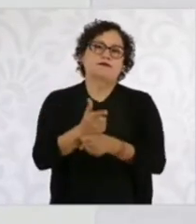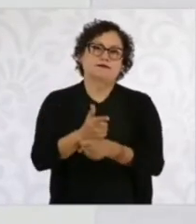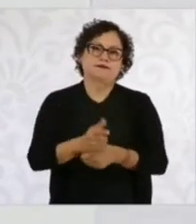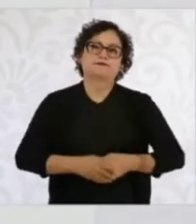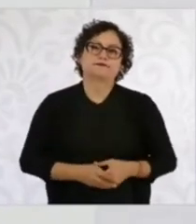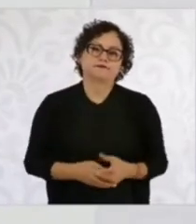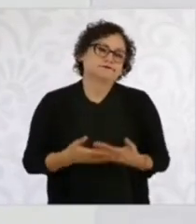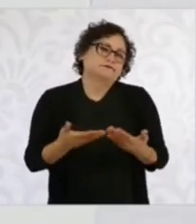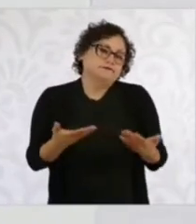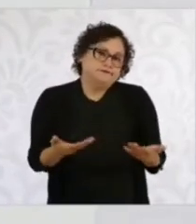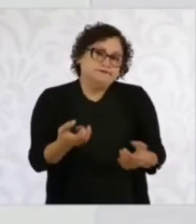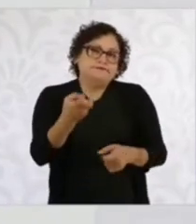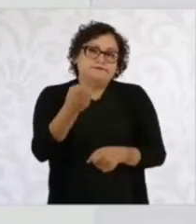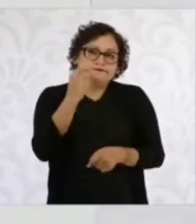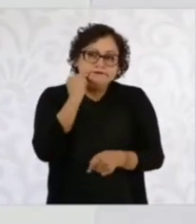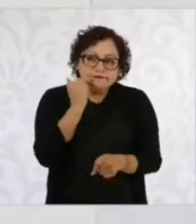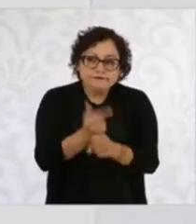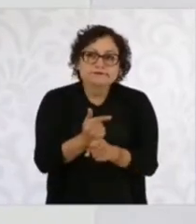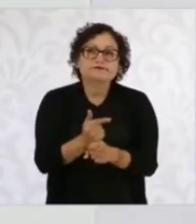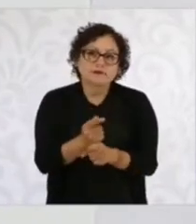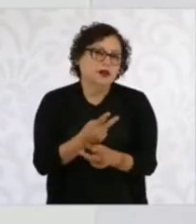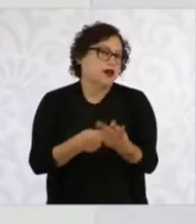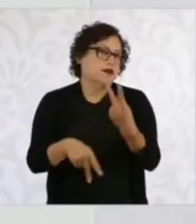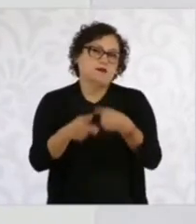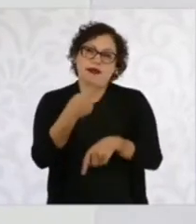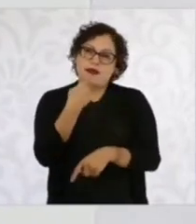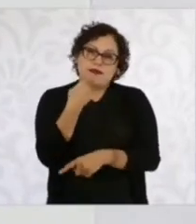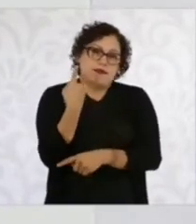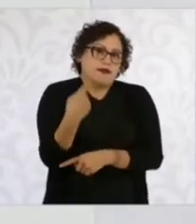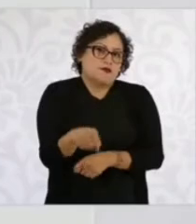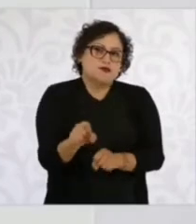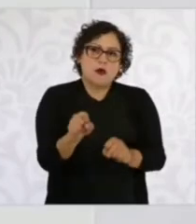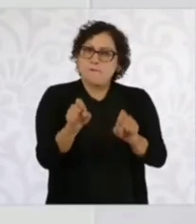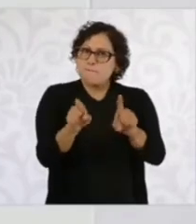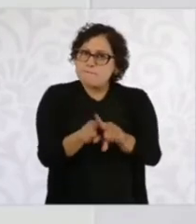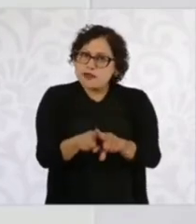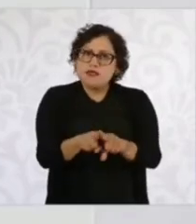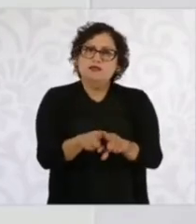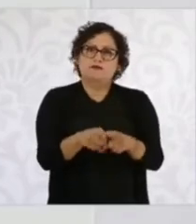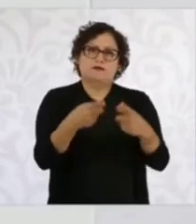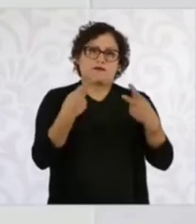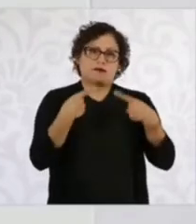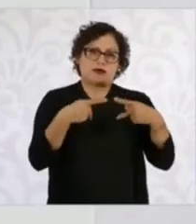Entonces de ahí pues hubo denuncias incluso de los propios constructores